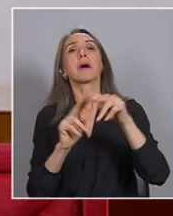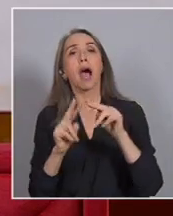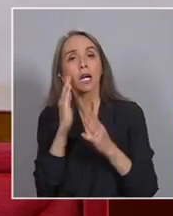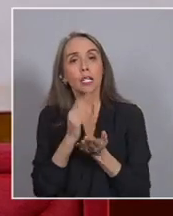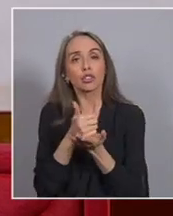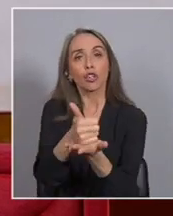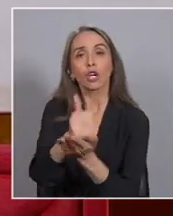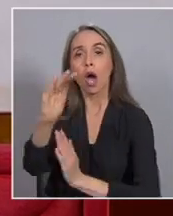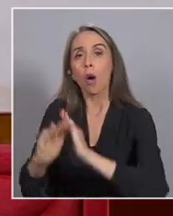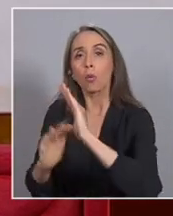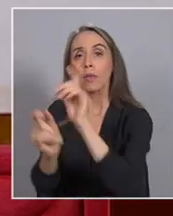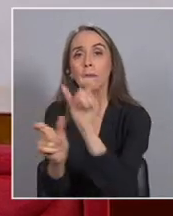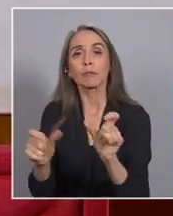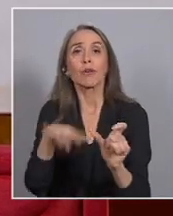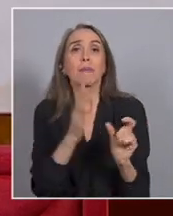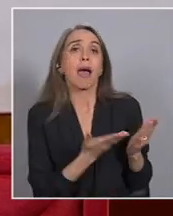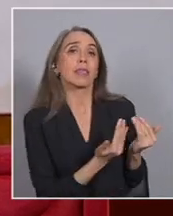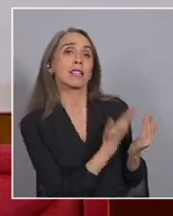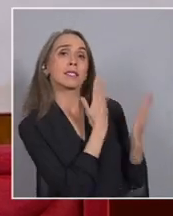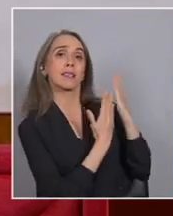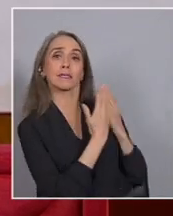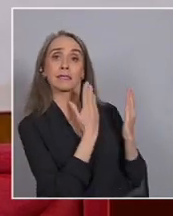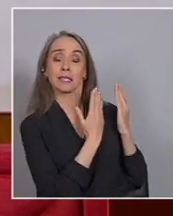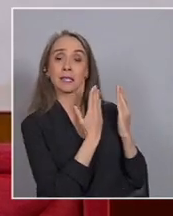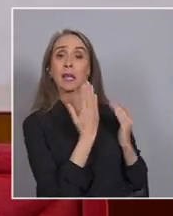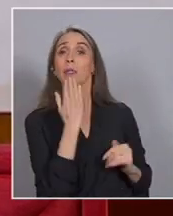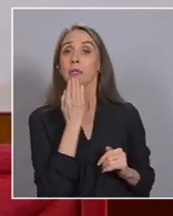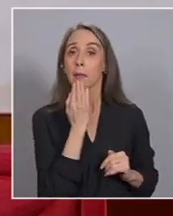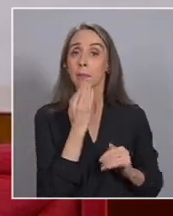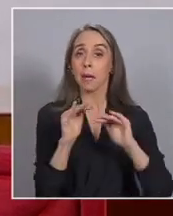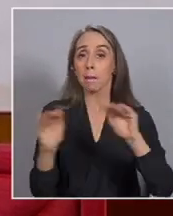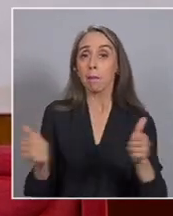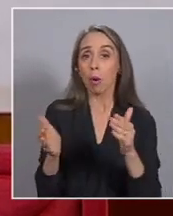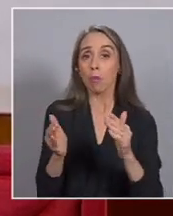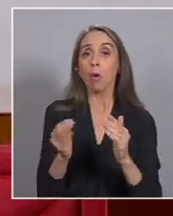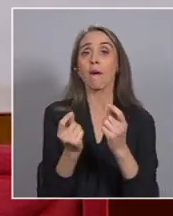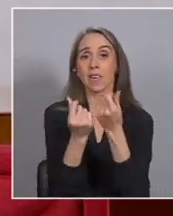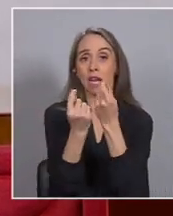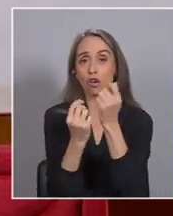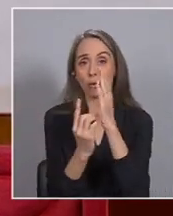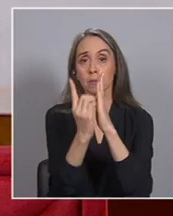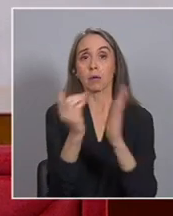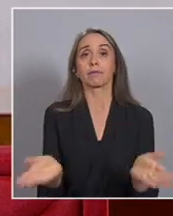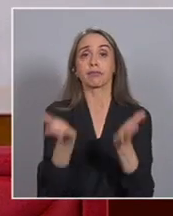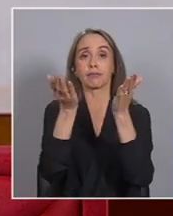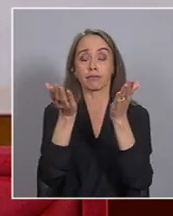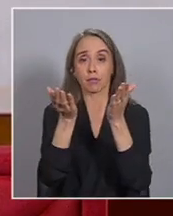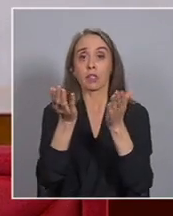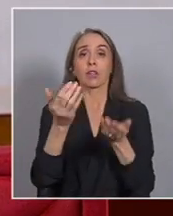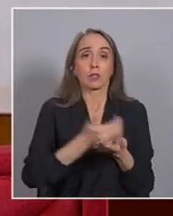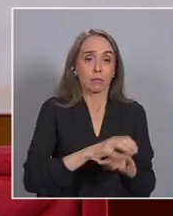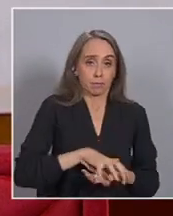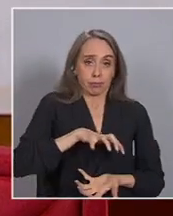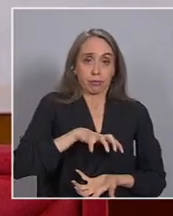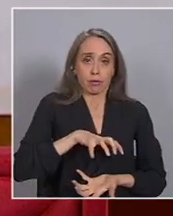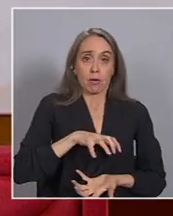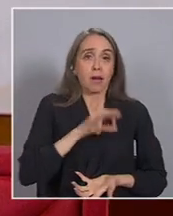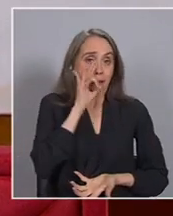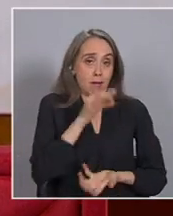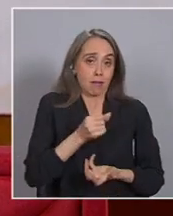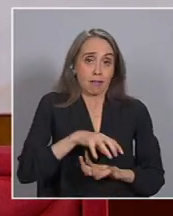para cuidar a los más necesitados y que a la vez que promueve el crecimiento, distribuye de manera justa la riqueza que